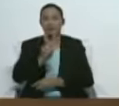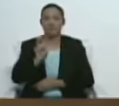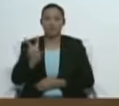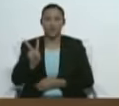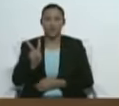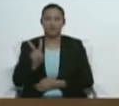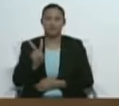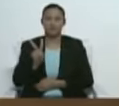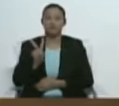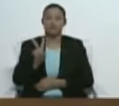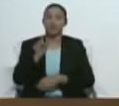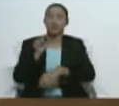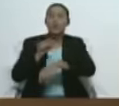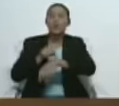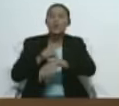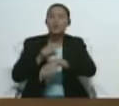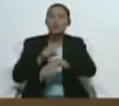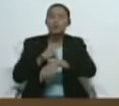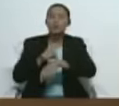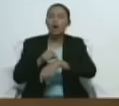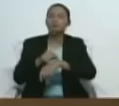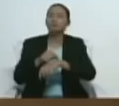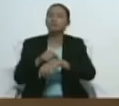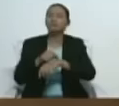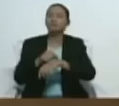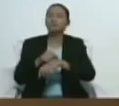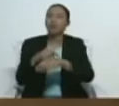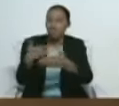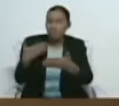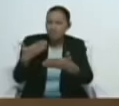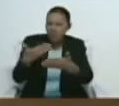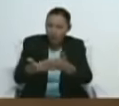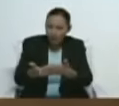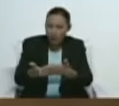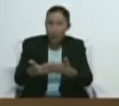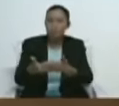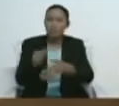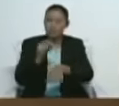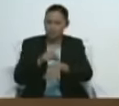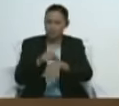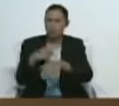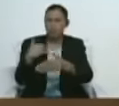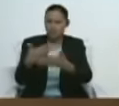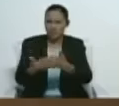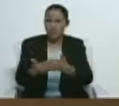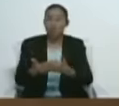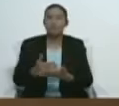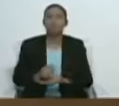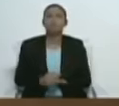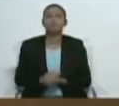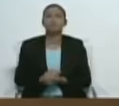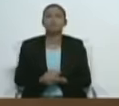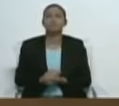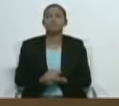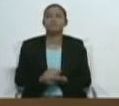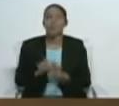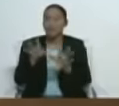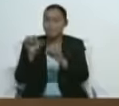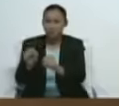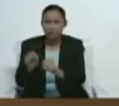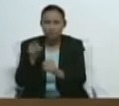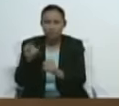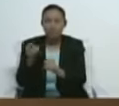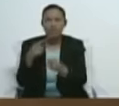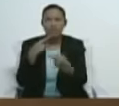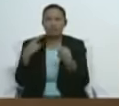minutos después se se localizó a su compañero con el que mantuvo diálogo telefónico previo